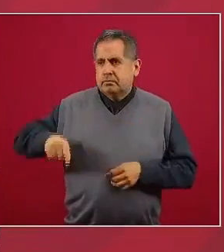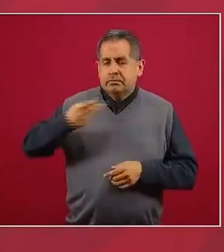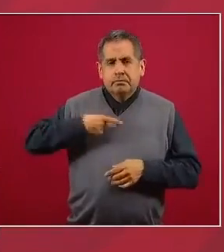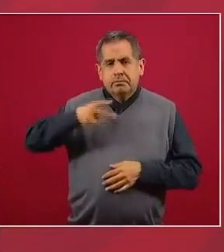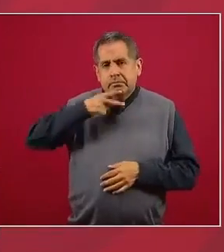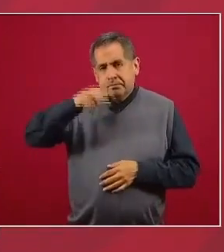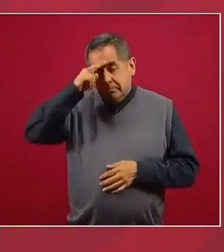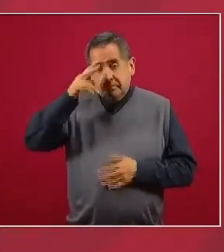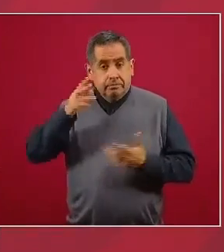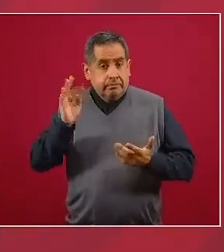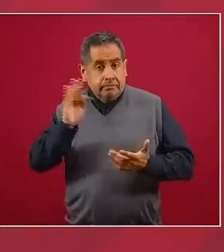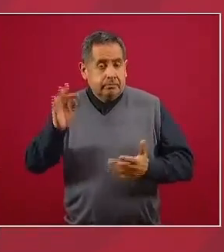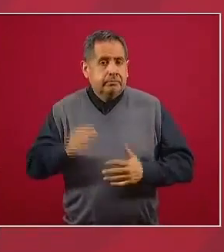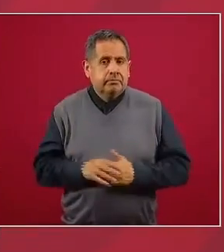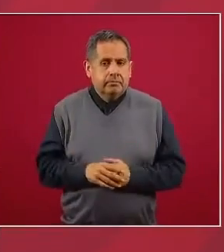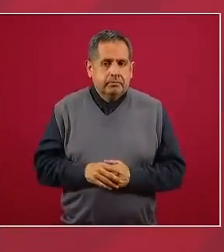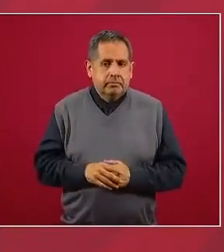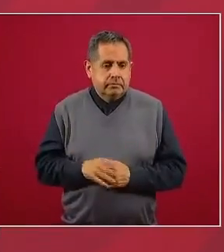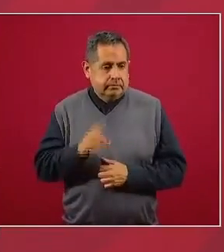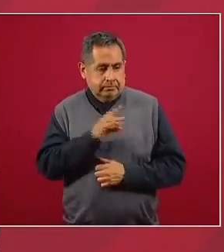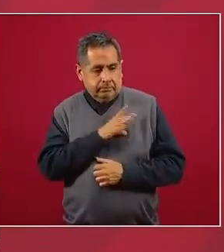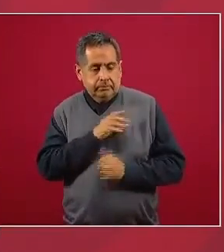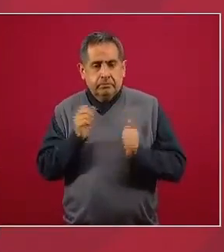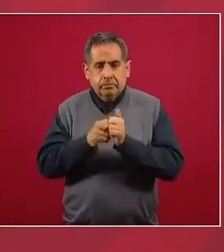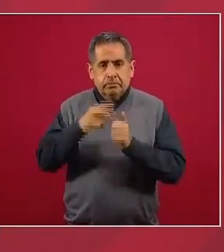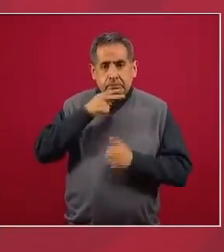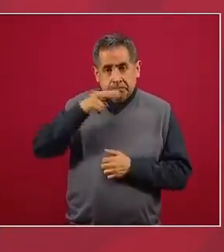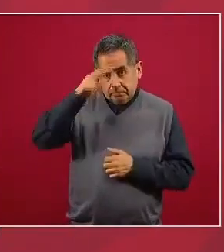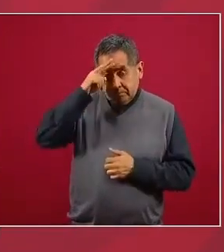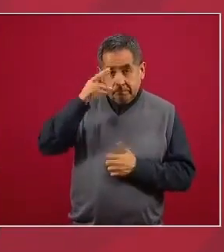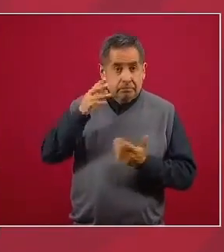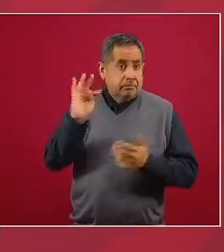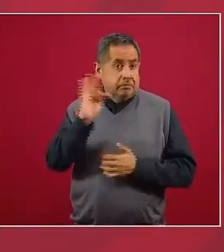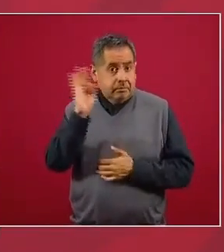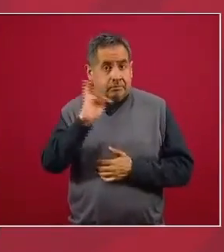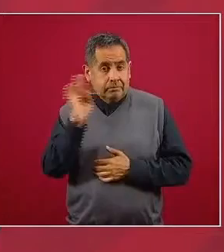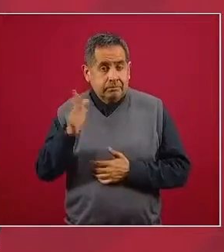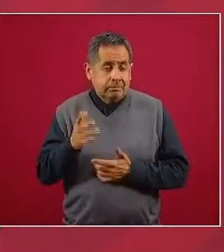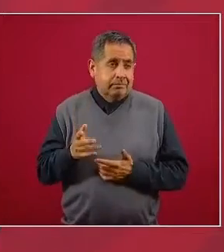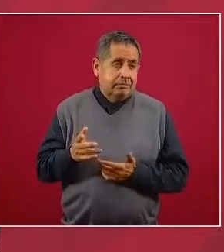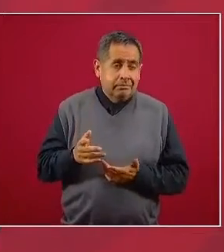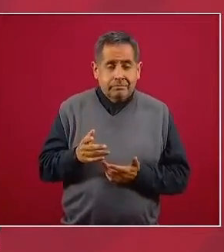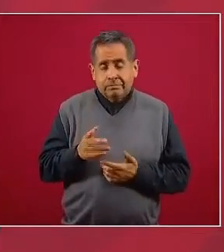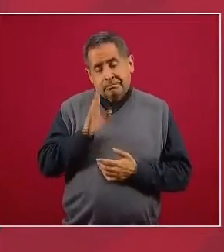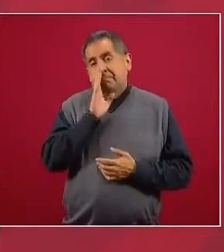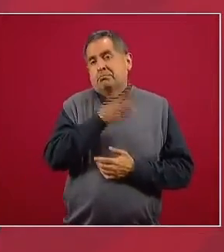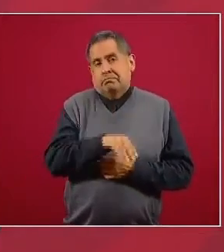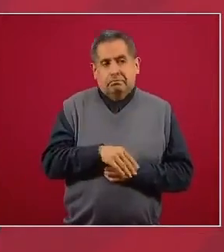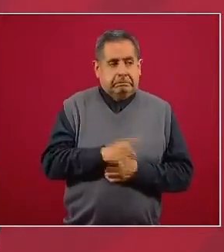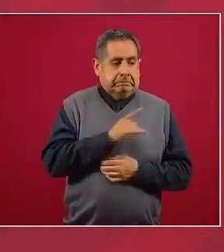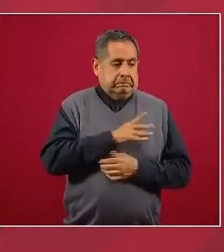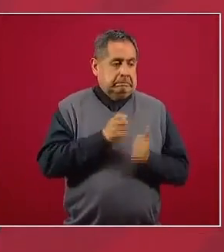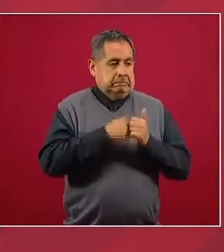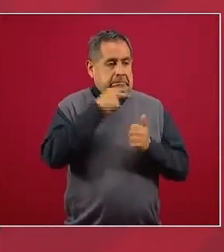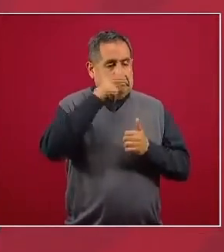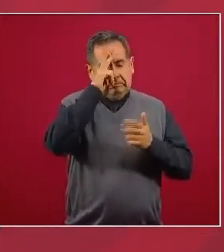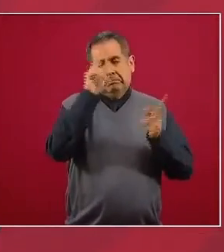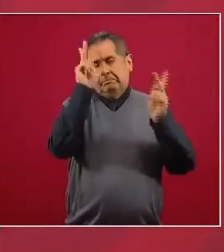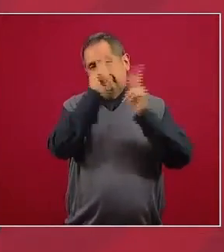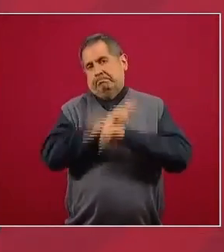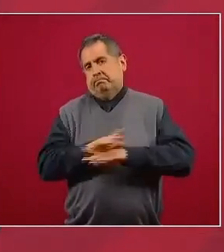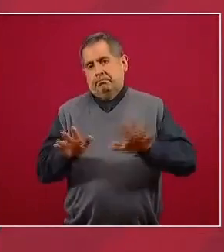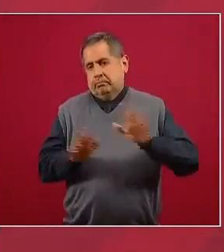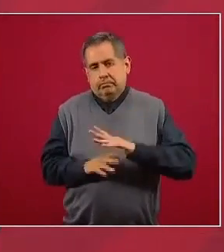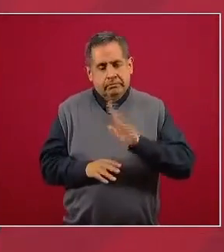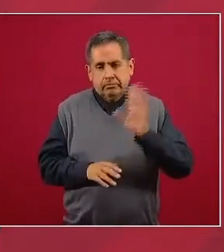ignorancia. El miedo y la ignorancia pueden hacer una combinación muy mala, tóxica, que